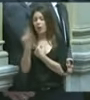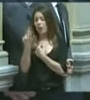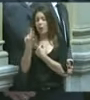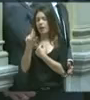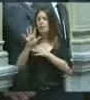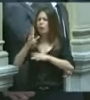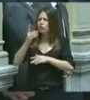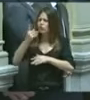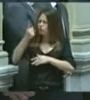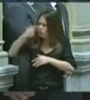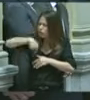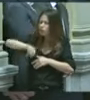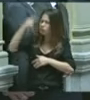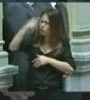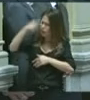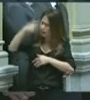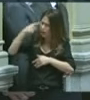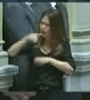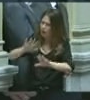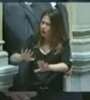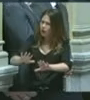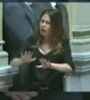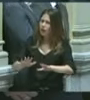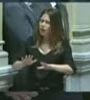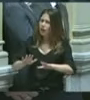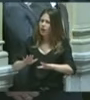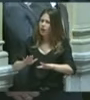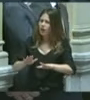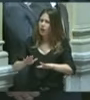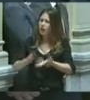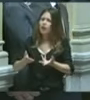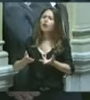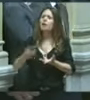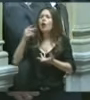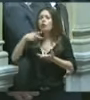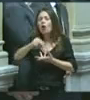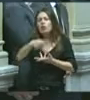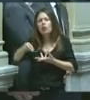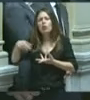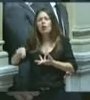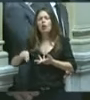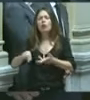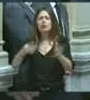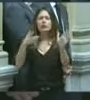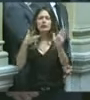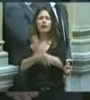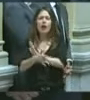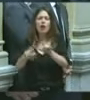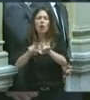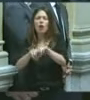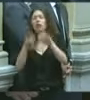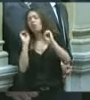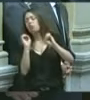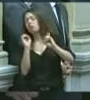siendo conscientes de que la queja lastimera, la negación sistemática y la resistencia numantina solo dejan un legado de